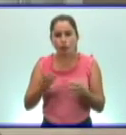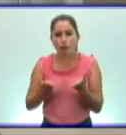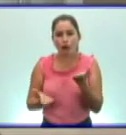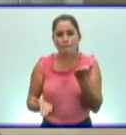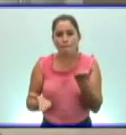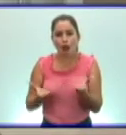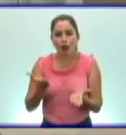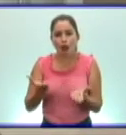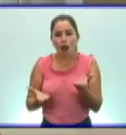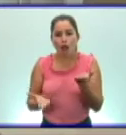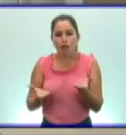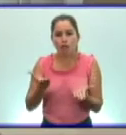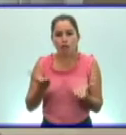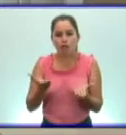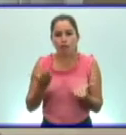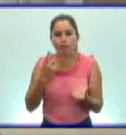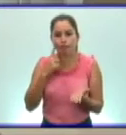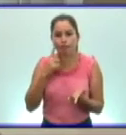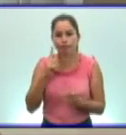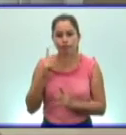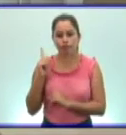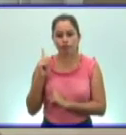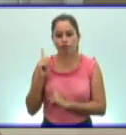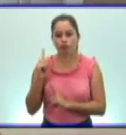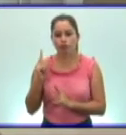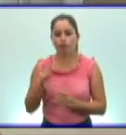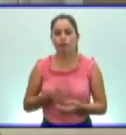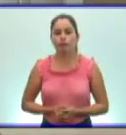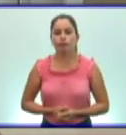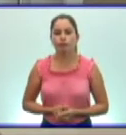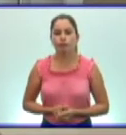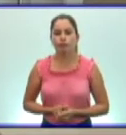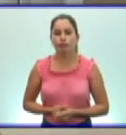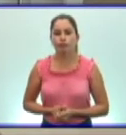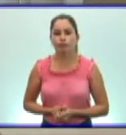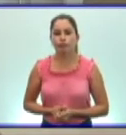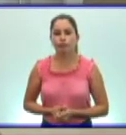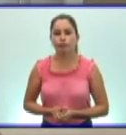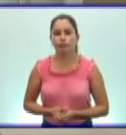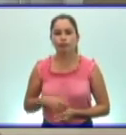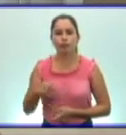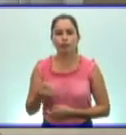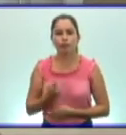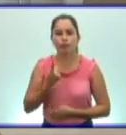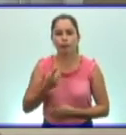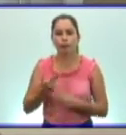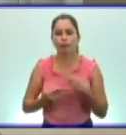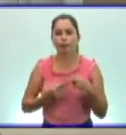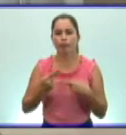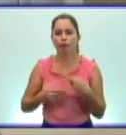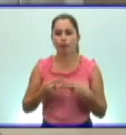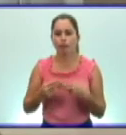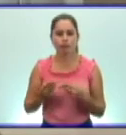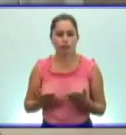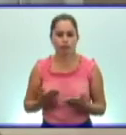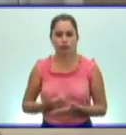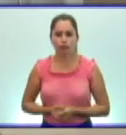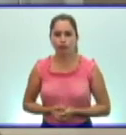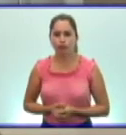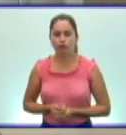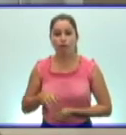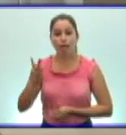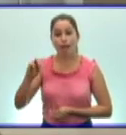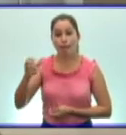este caso es una balanza semianalítica. Lo primero que debemos hacer entonces es determinar la